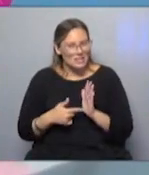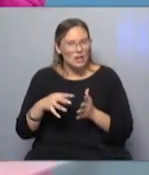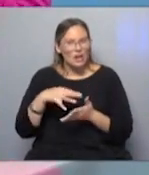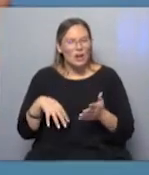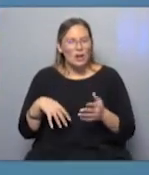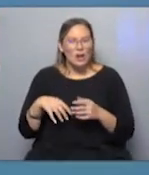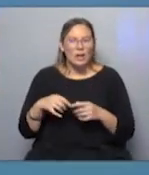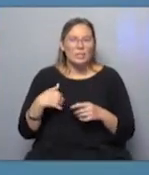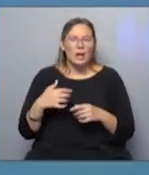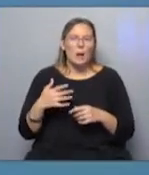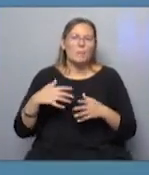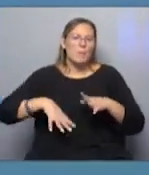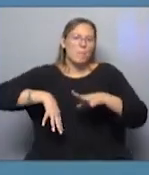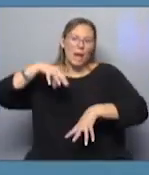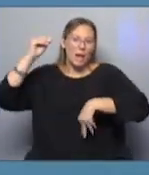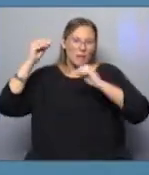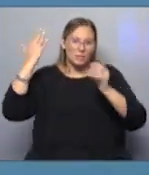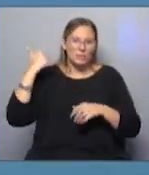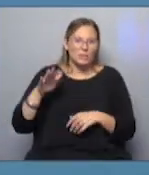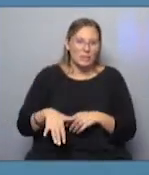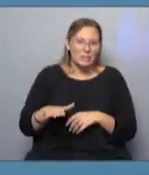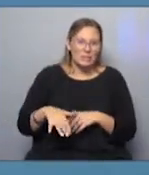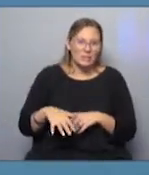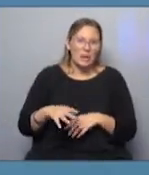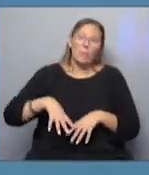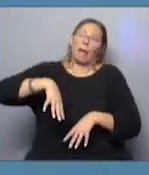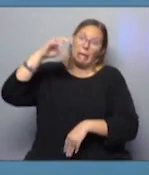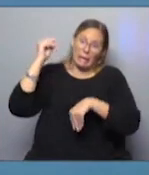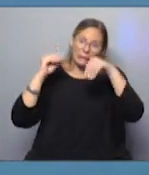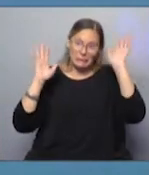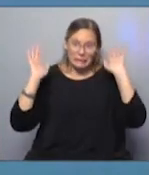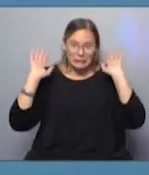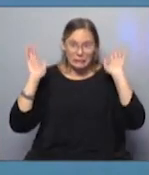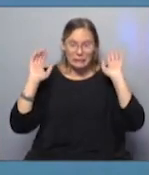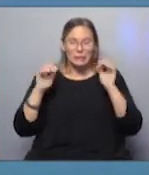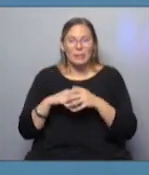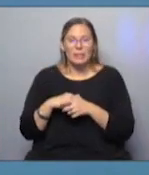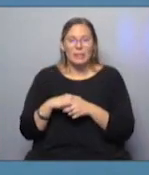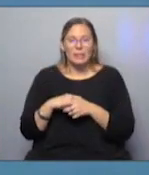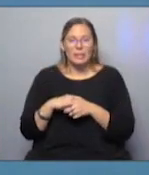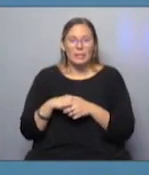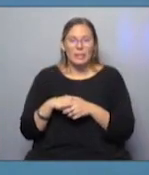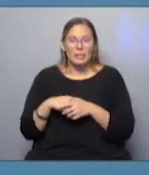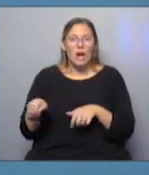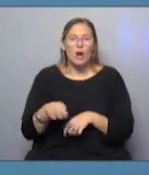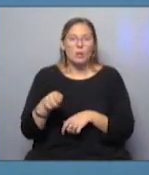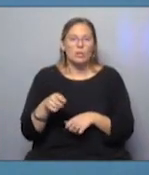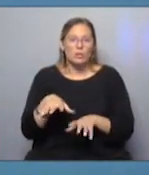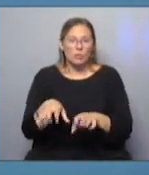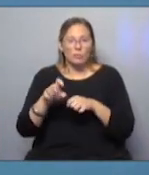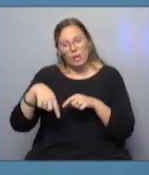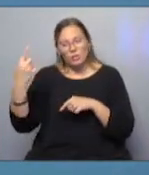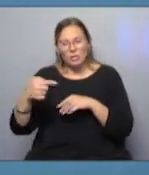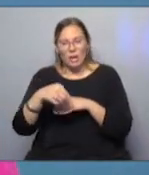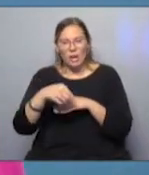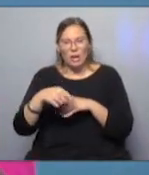era mi palacio el palacio me a flor de palacio éste era como yo vivía en la otra cuadra